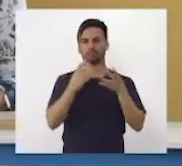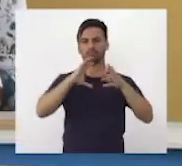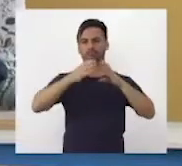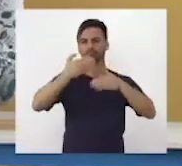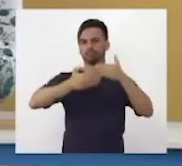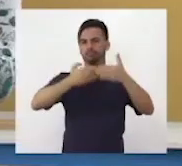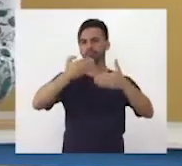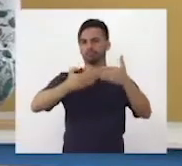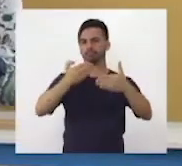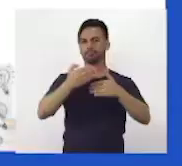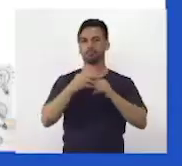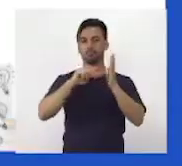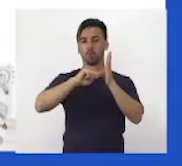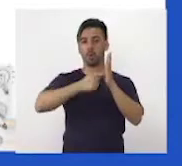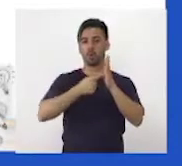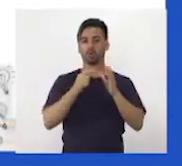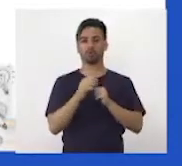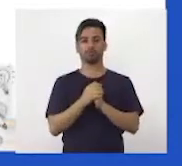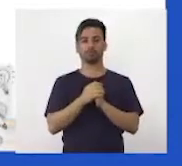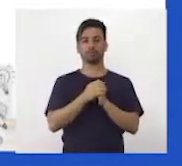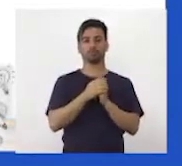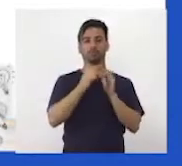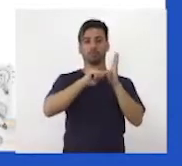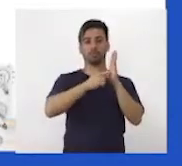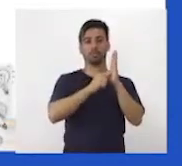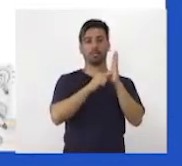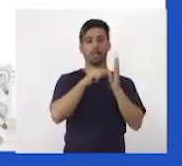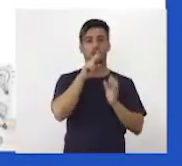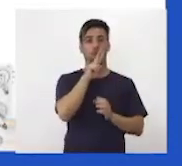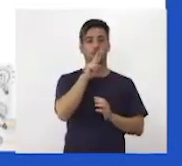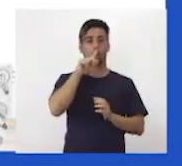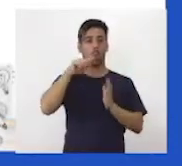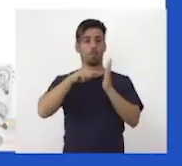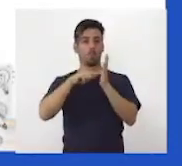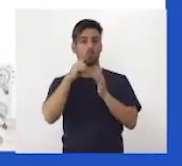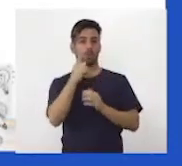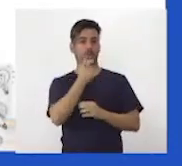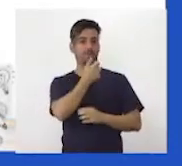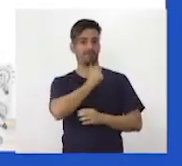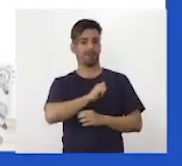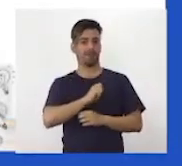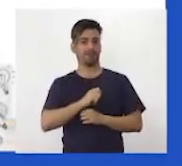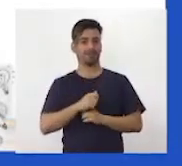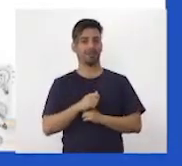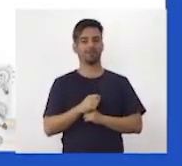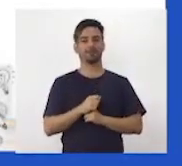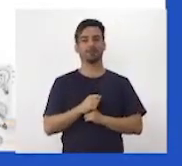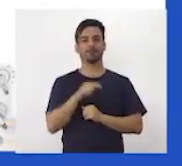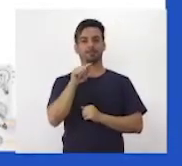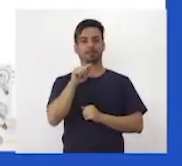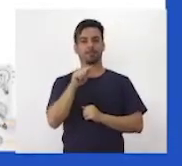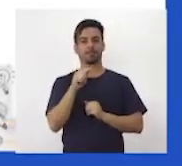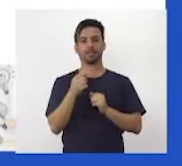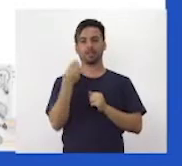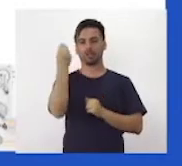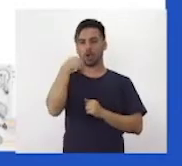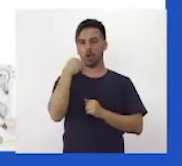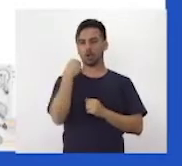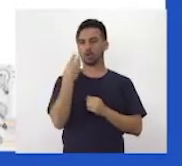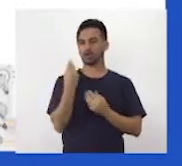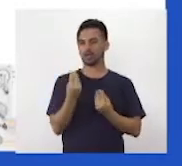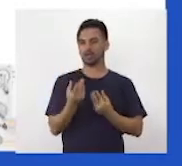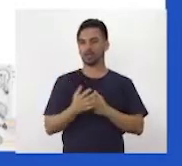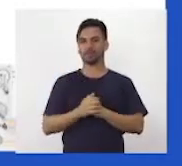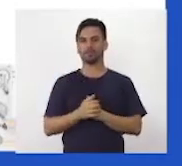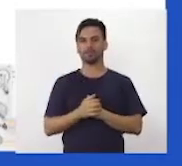literal. Observa cómo se efectúa este producto. Cuando multiplico 2 por 1, muy